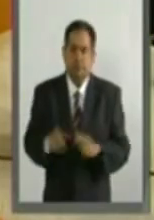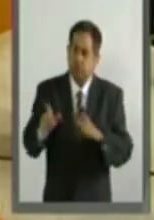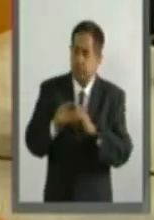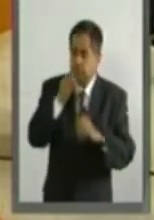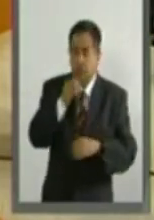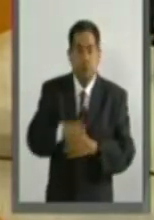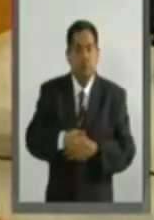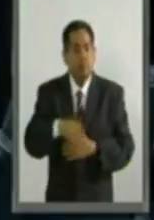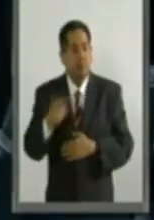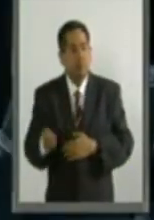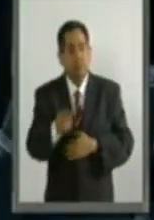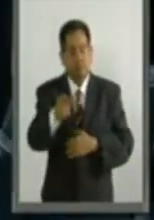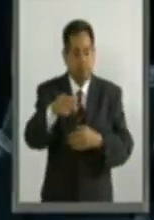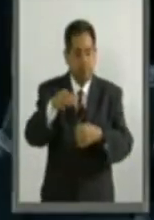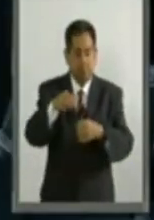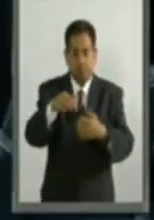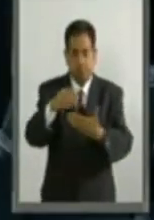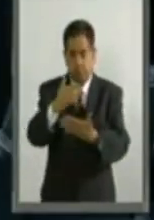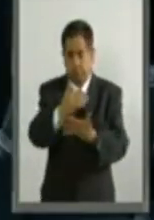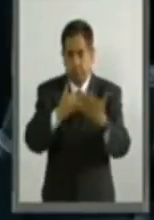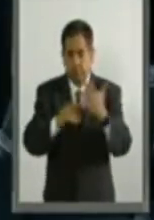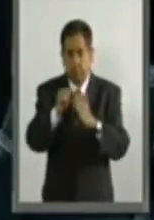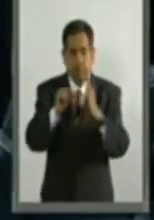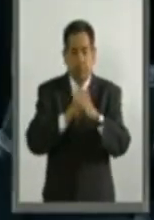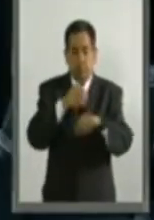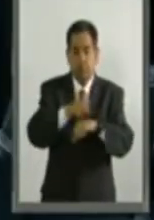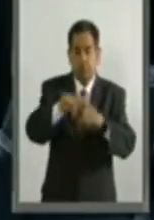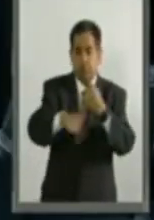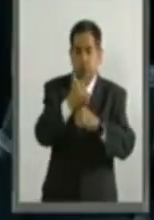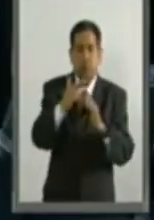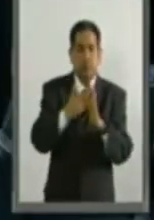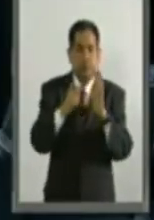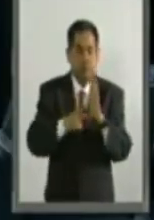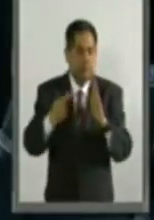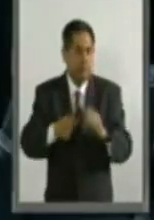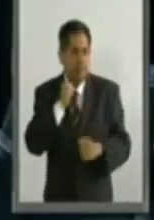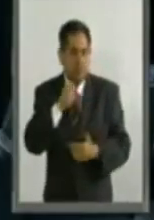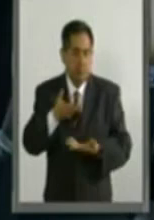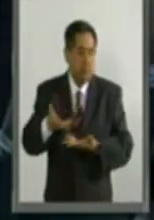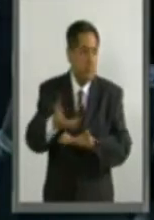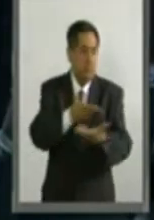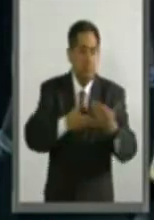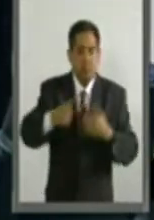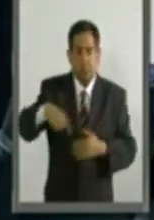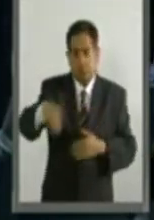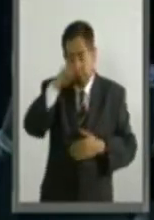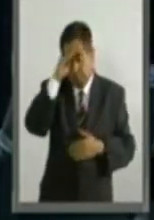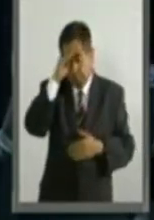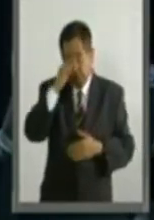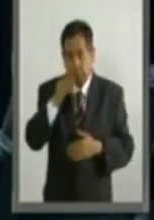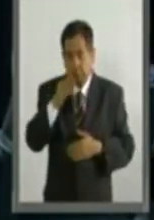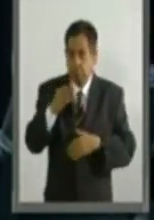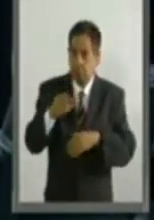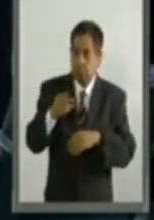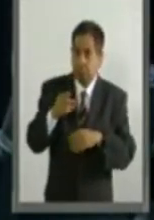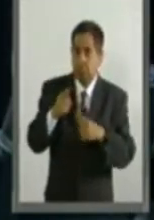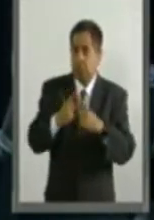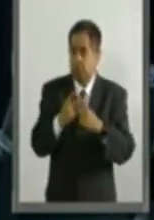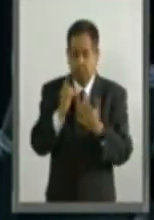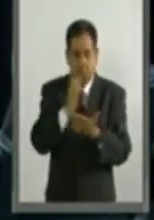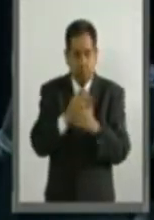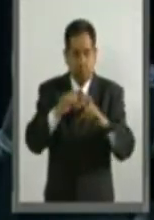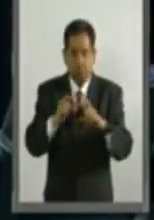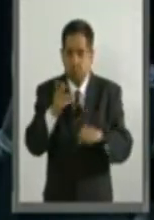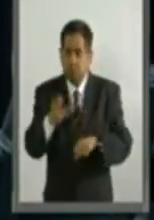gracias. En consecuencia, con fundamento en lo dispuesto por el artículo 12 del reglamento del Senado, está a consideración de la Asamblea el siguiente punto de acuerdo. Único,